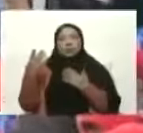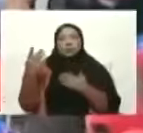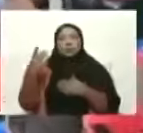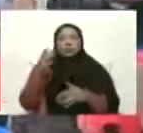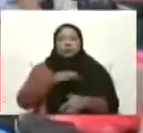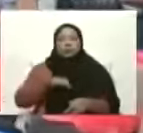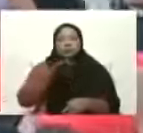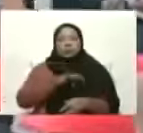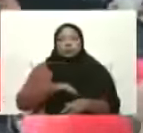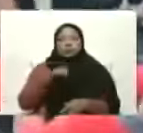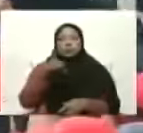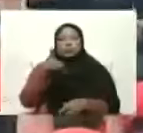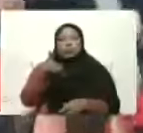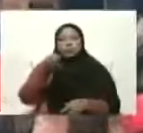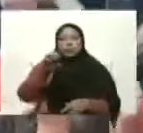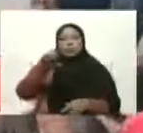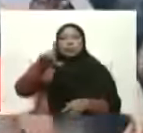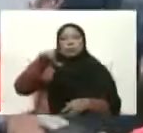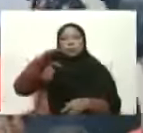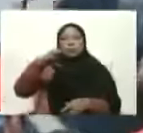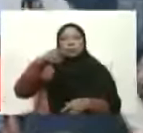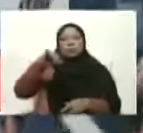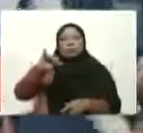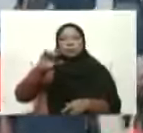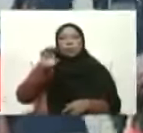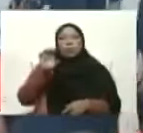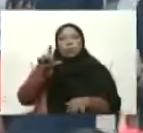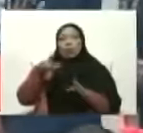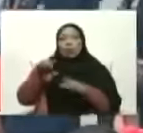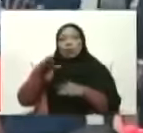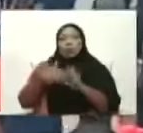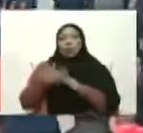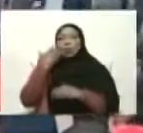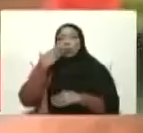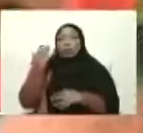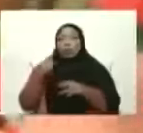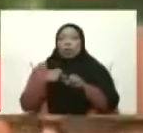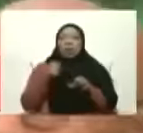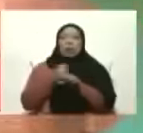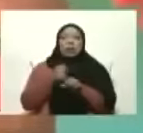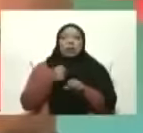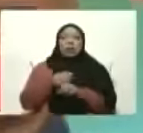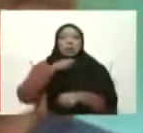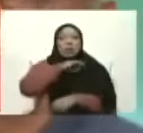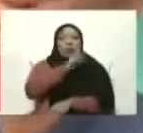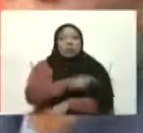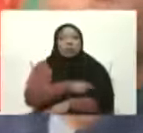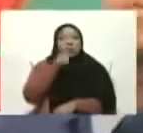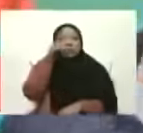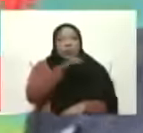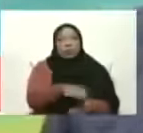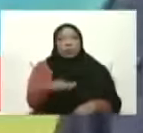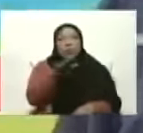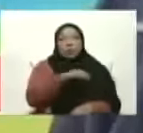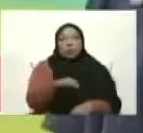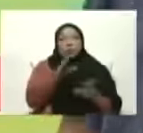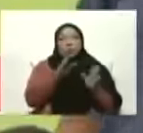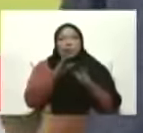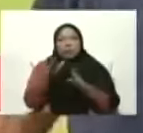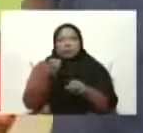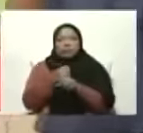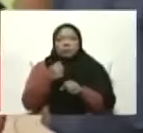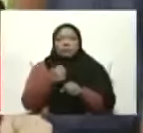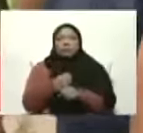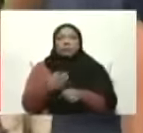Leonisa Rodríguez, señores. Aquí estamos, aquí seguimos, el poder popular organizado.